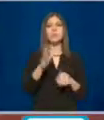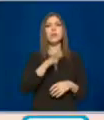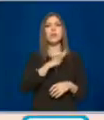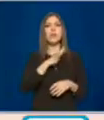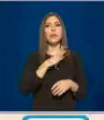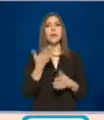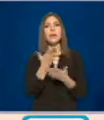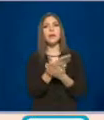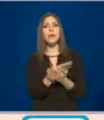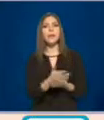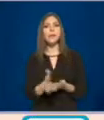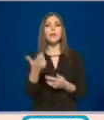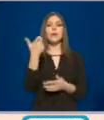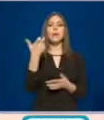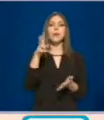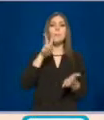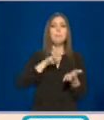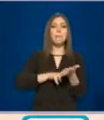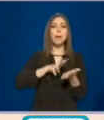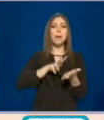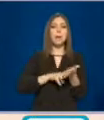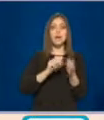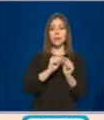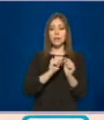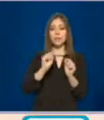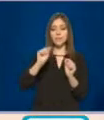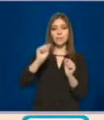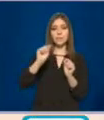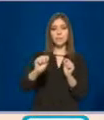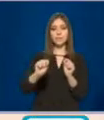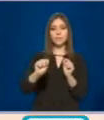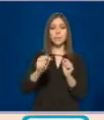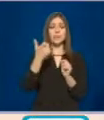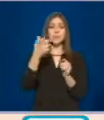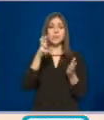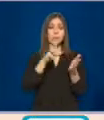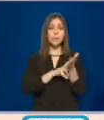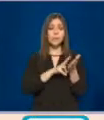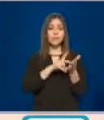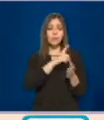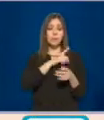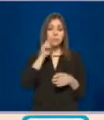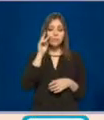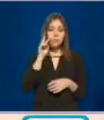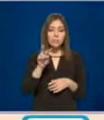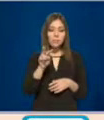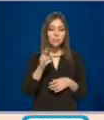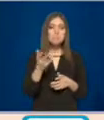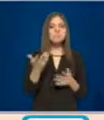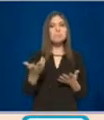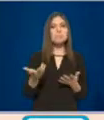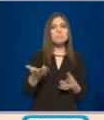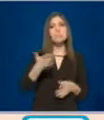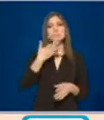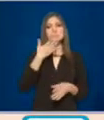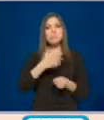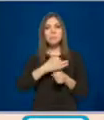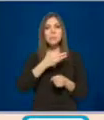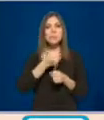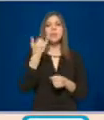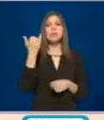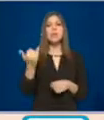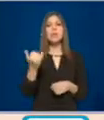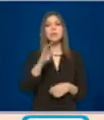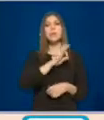valor agregado el precio, que el precio tiene que ser atractivo al segmento de mercado al que va y puedes